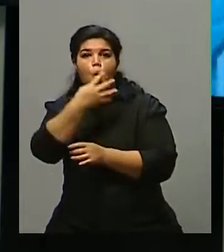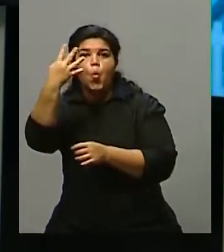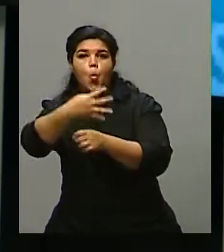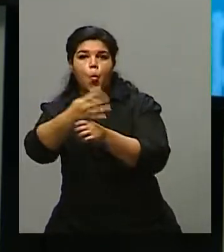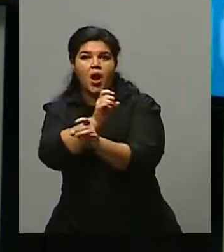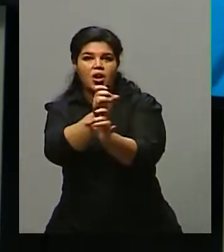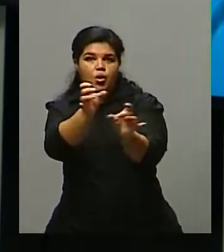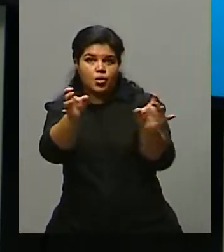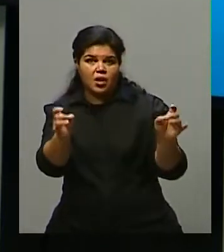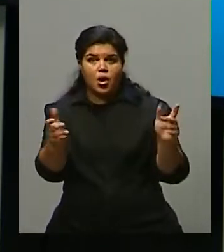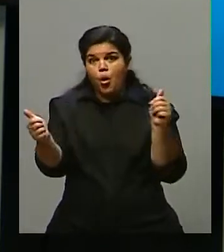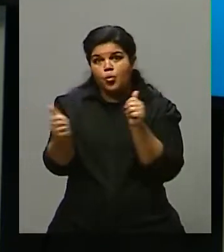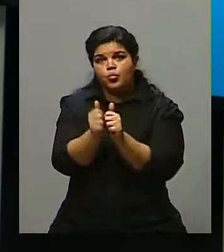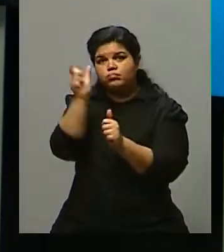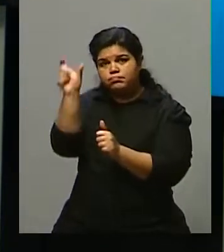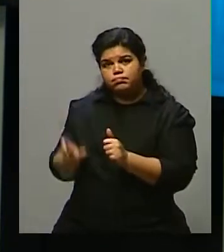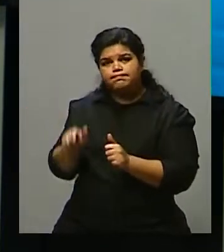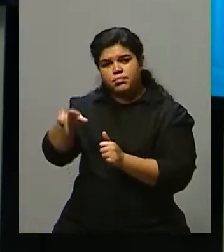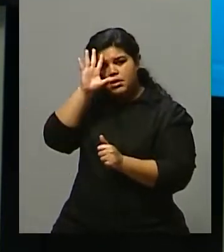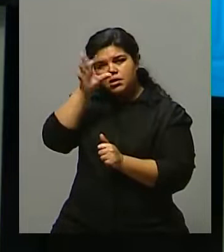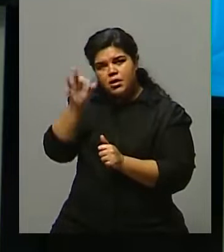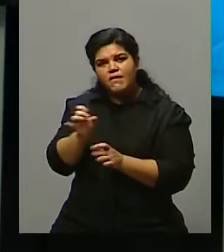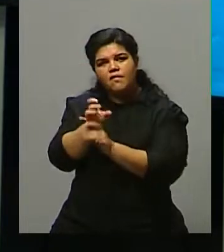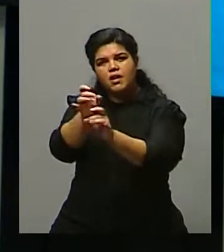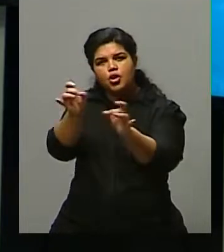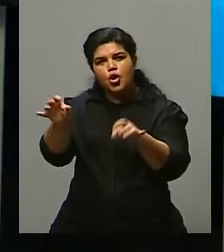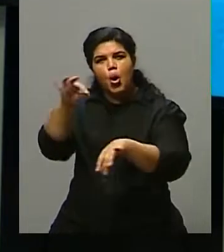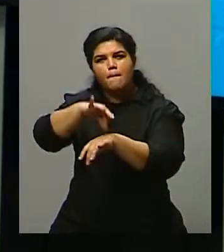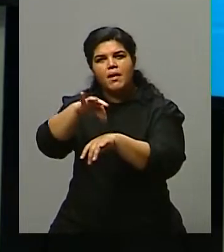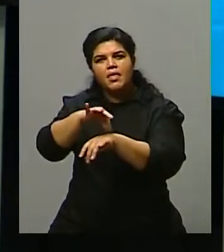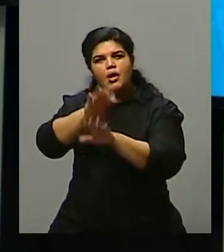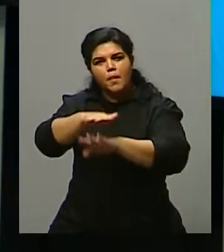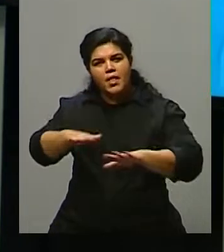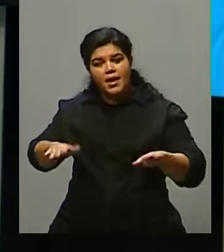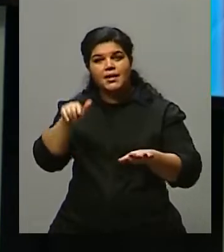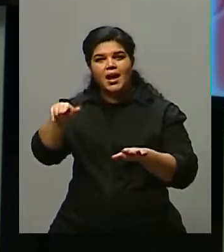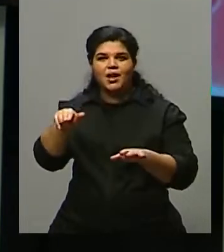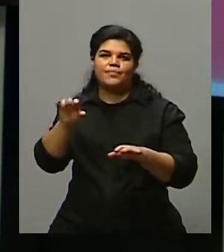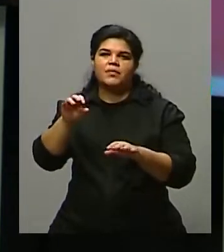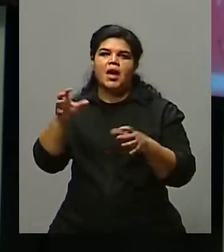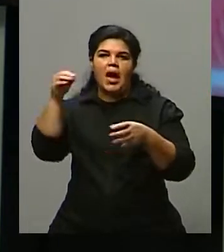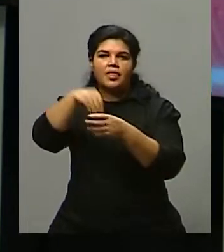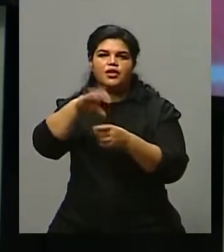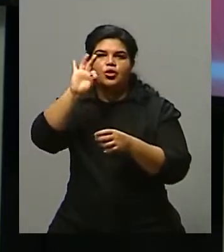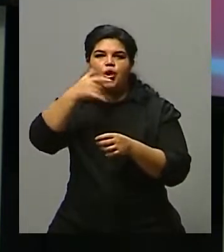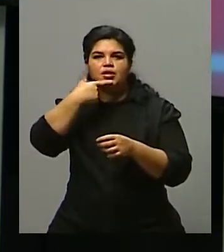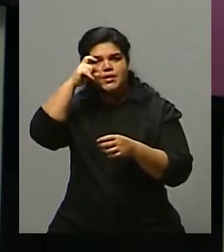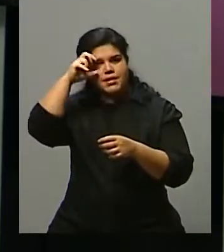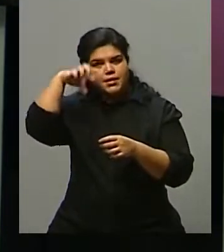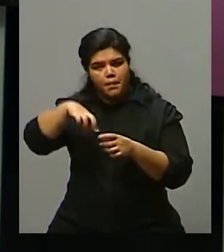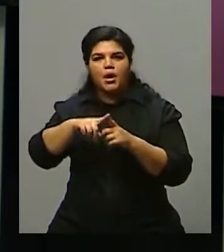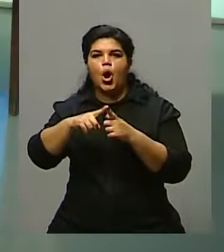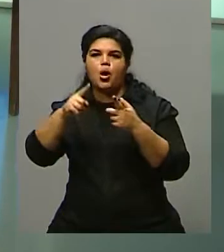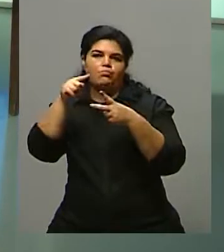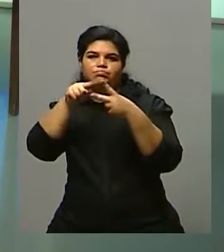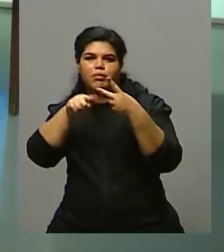un infectólogo pediatra, es Leonardo Manino, trabaja en OSEP, también en el Hospital Fleming y en el Hospital Misericordia, así es que le